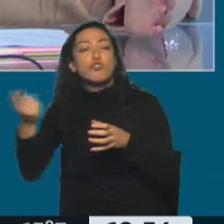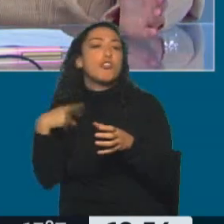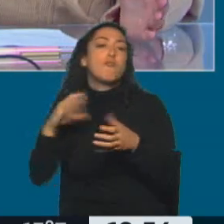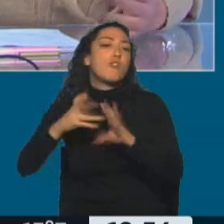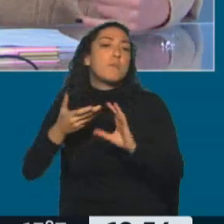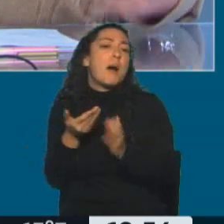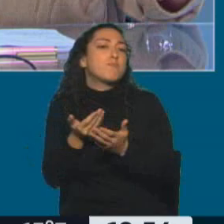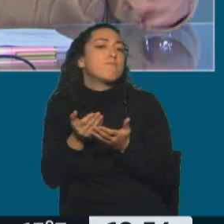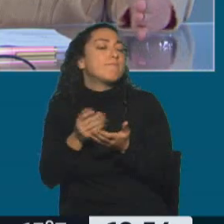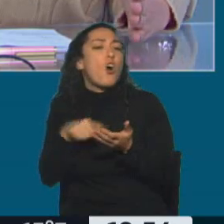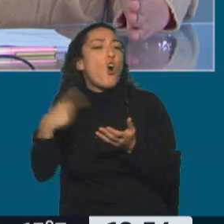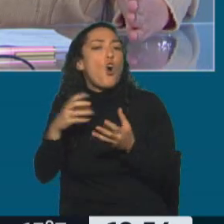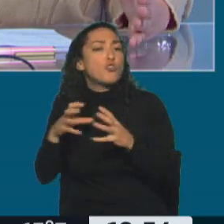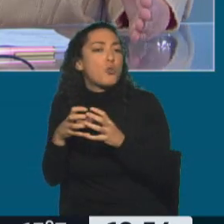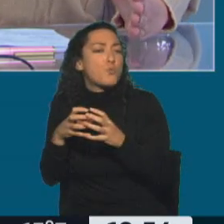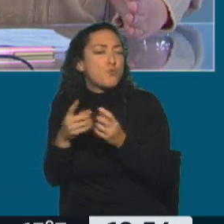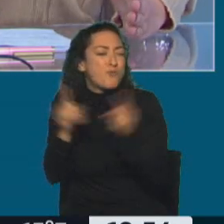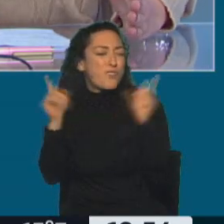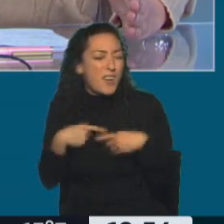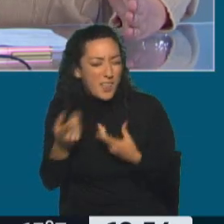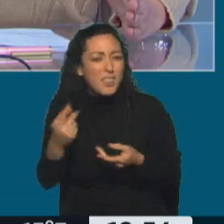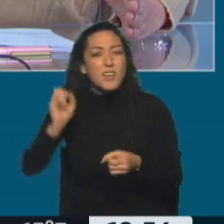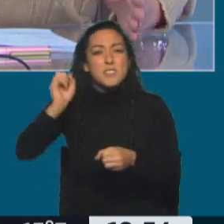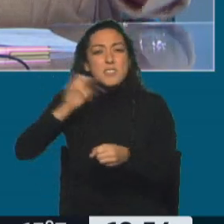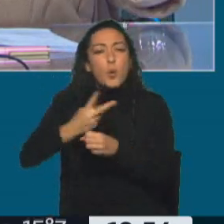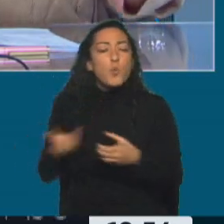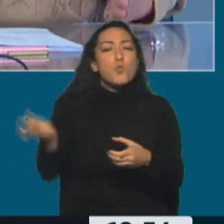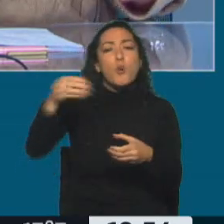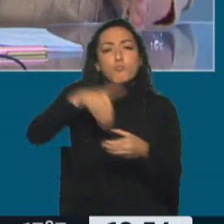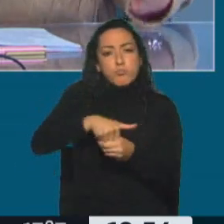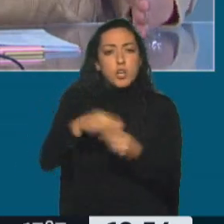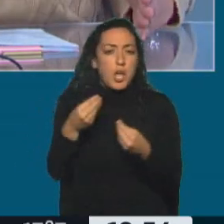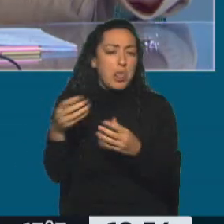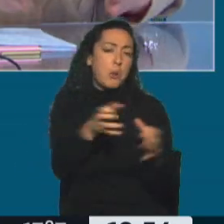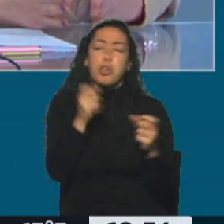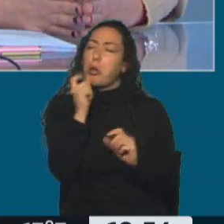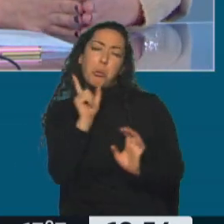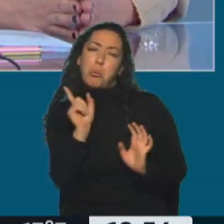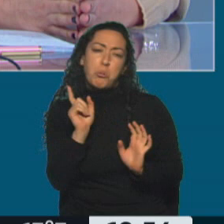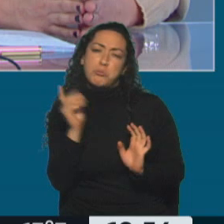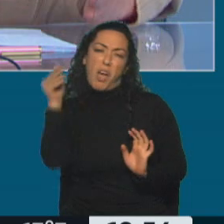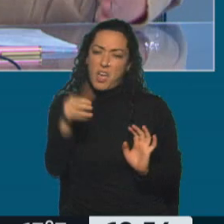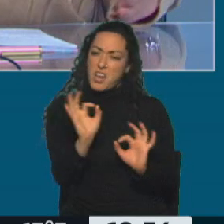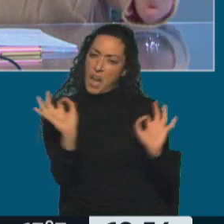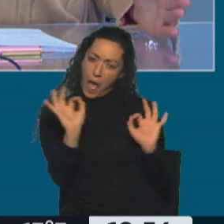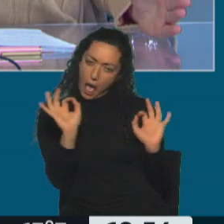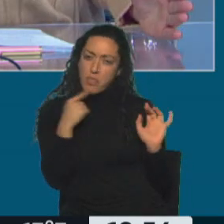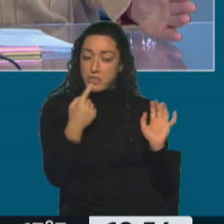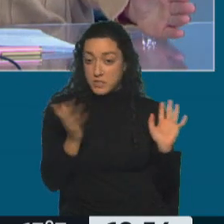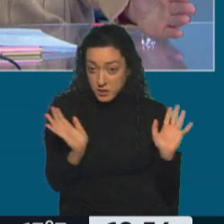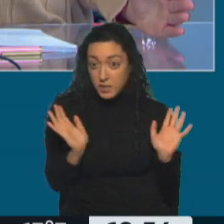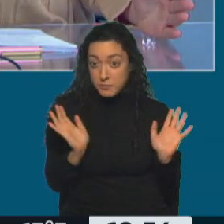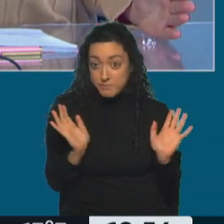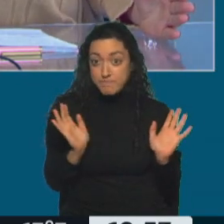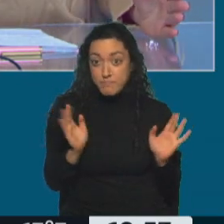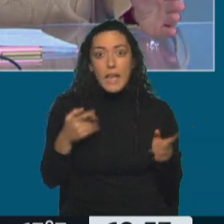¿Qué dijo Hernández cuando pasó una segunda vuelta? Que no le gustaban los debates y que no iba a asistir a ninguno de ellos. De hecho, prácticamente